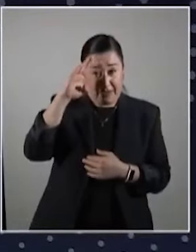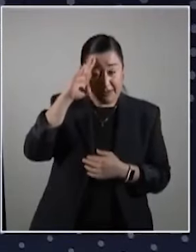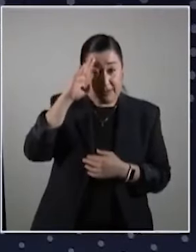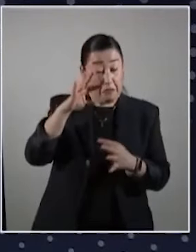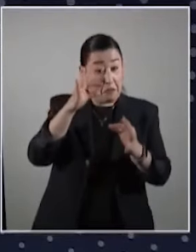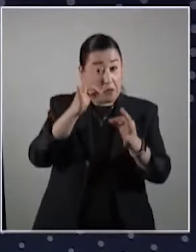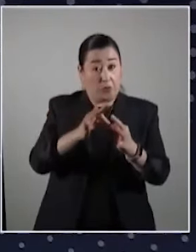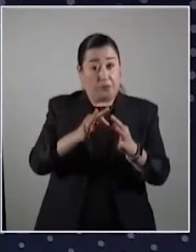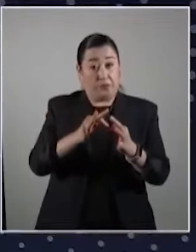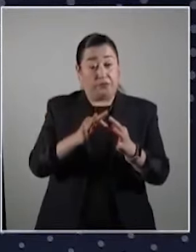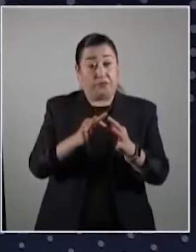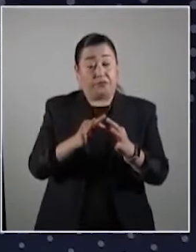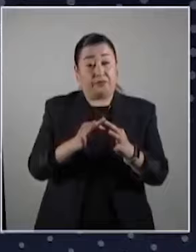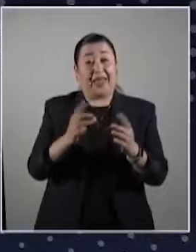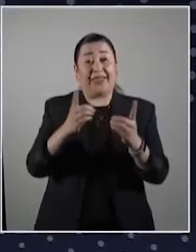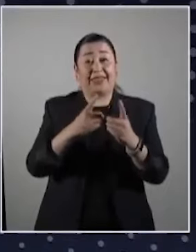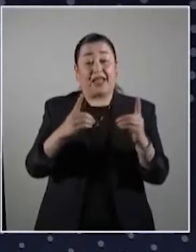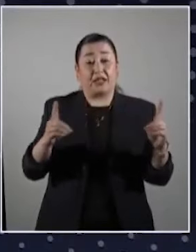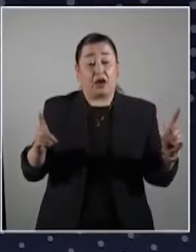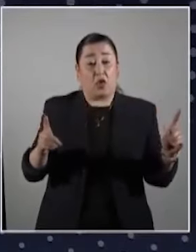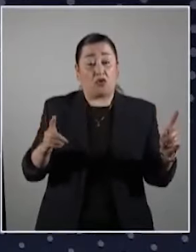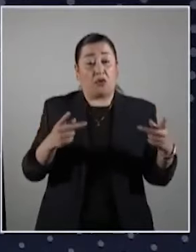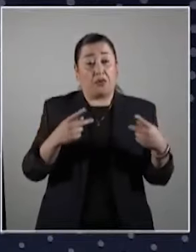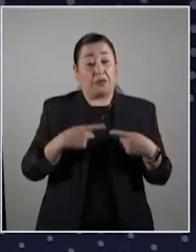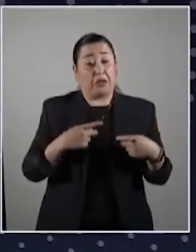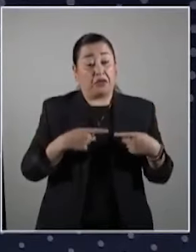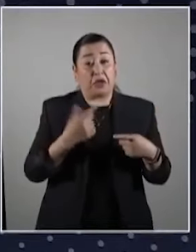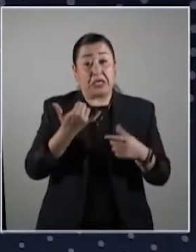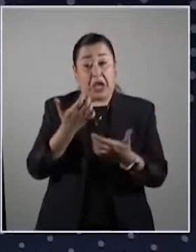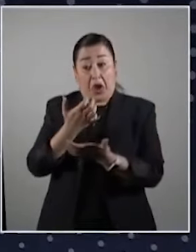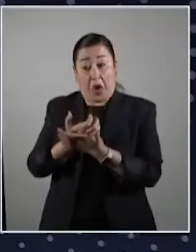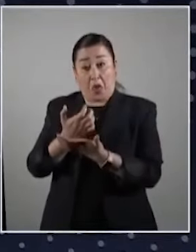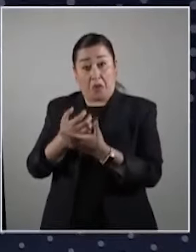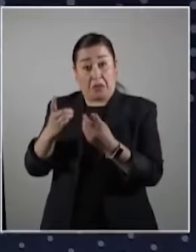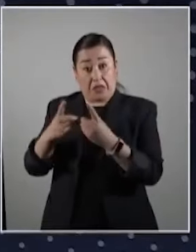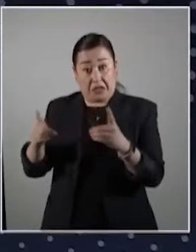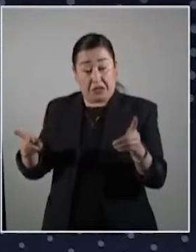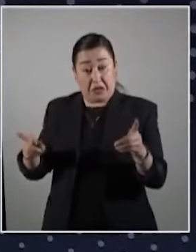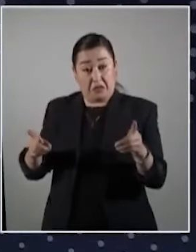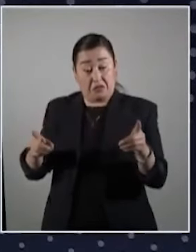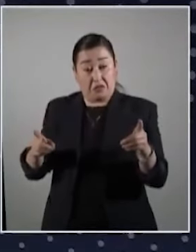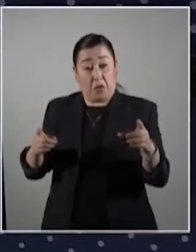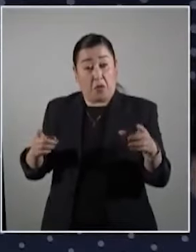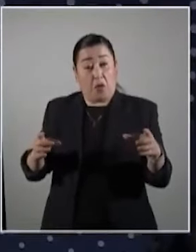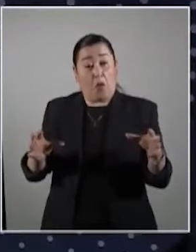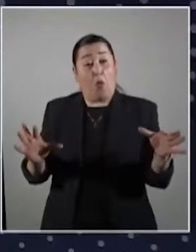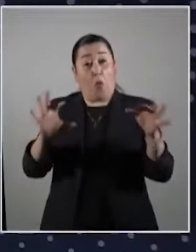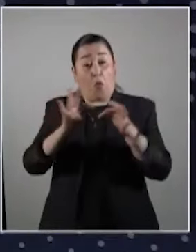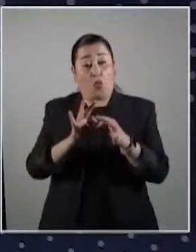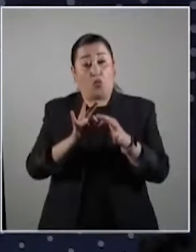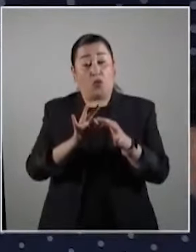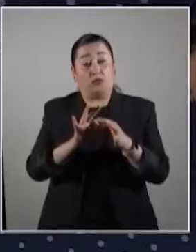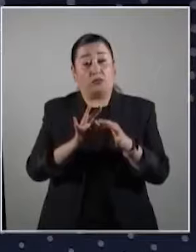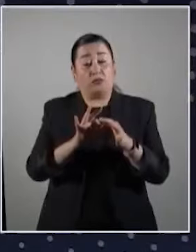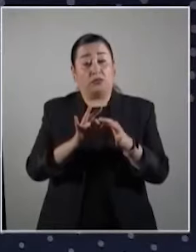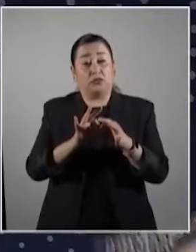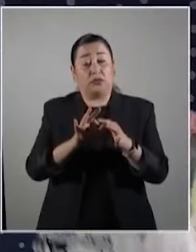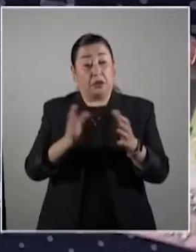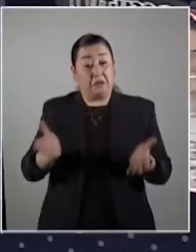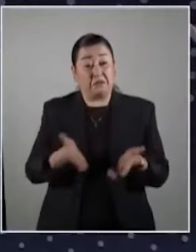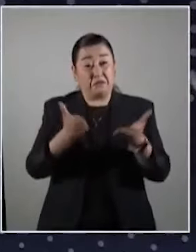anclar el desarrollo urbano con el desarrollo económico con el desarrollo humano impulsar el crecimiento